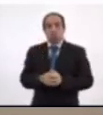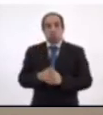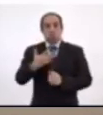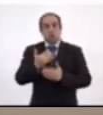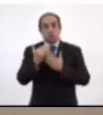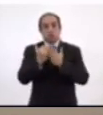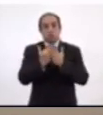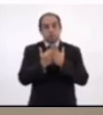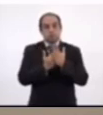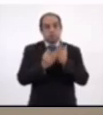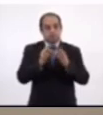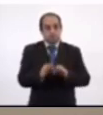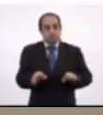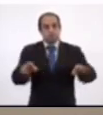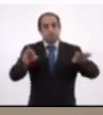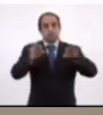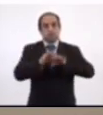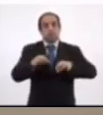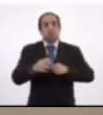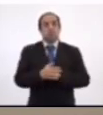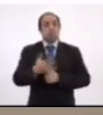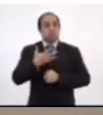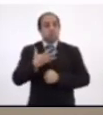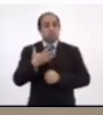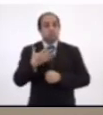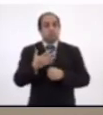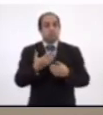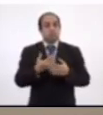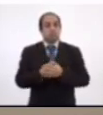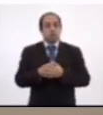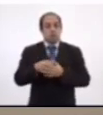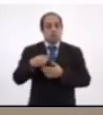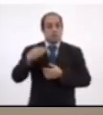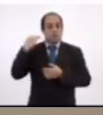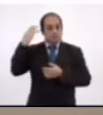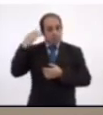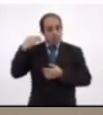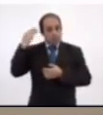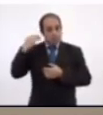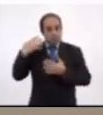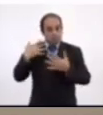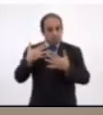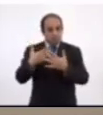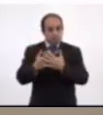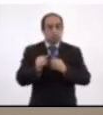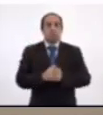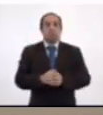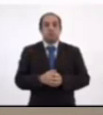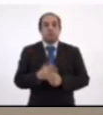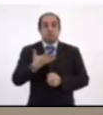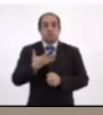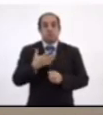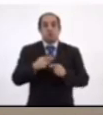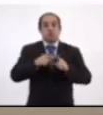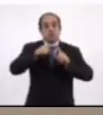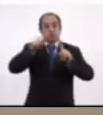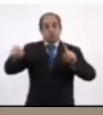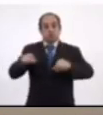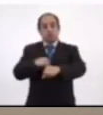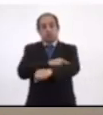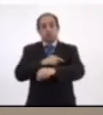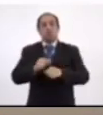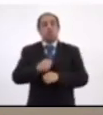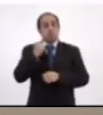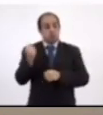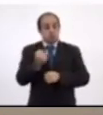una reducción muy sustancial. Esto está desde marzo a la fecha, pero les hemos enseñado creo que en la semana la gráfica larga y